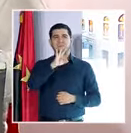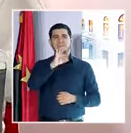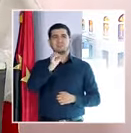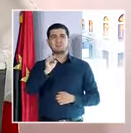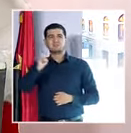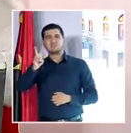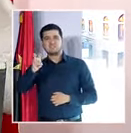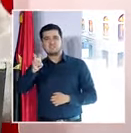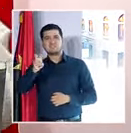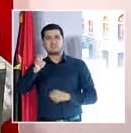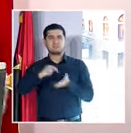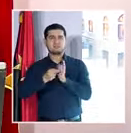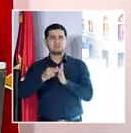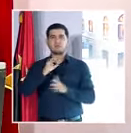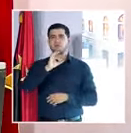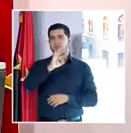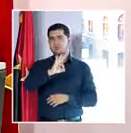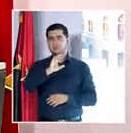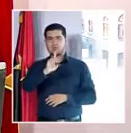307, es decir, un